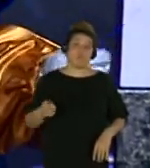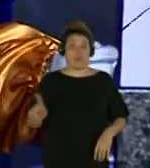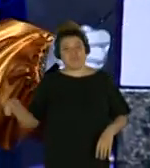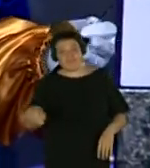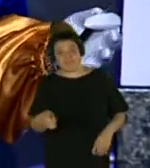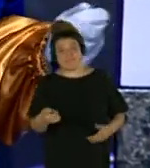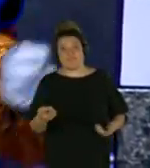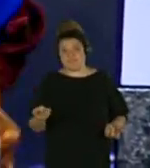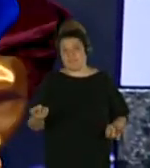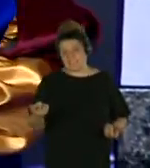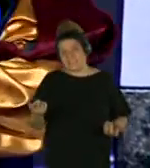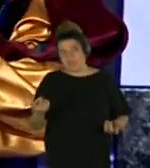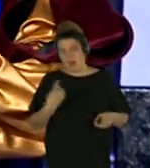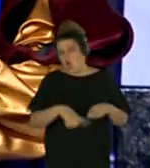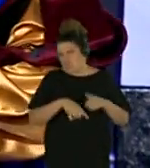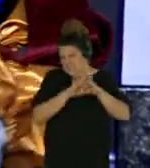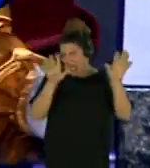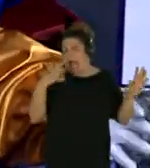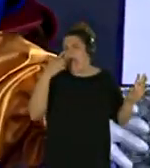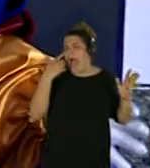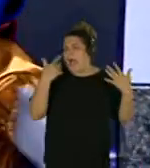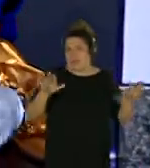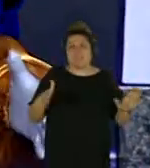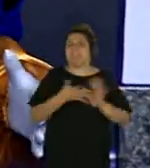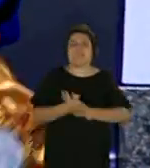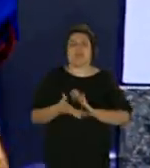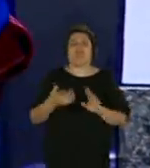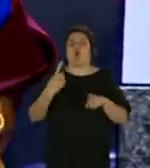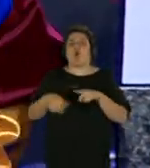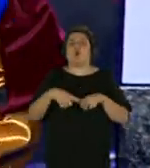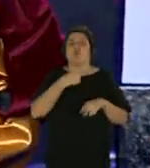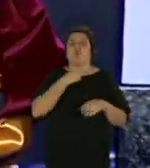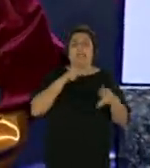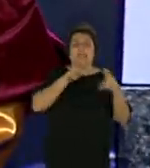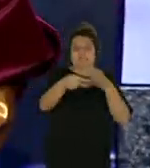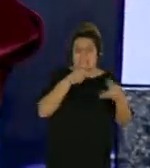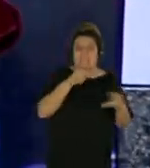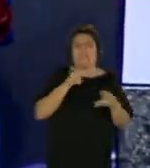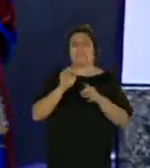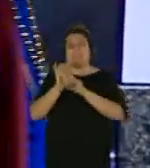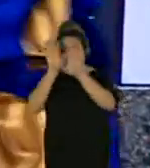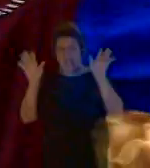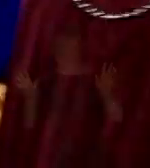que está la cosita ahí clara. Vamos, que las cositas transparentes y claras, con todos ustedes.